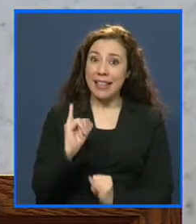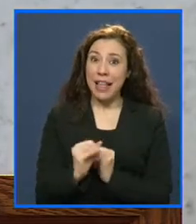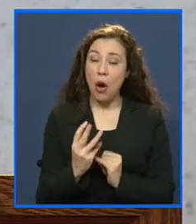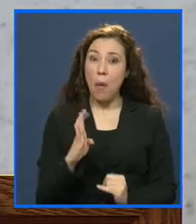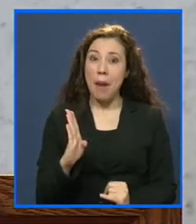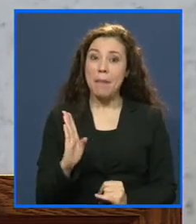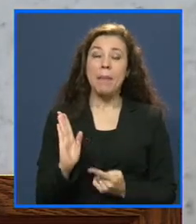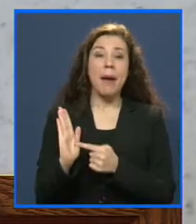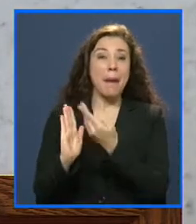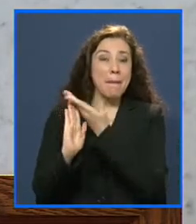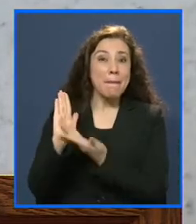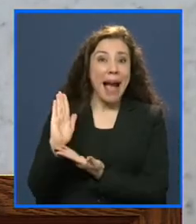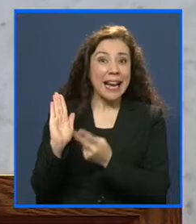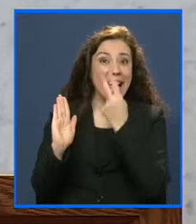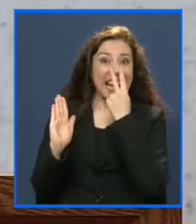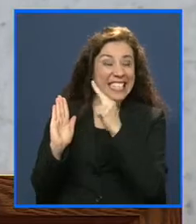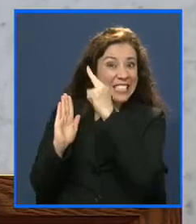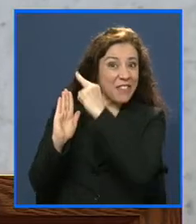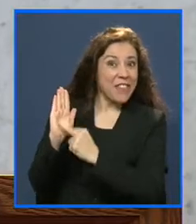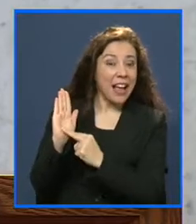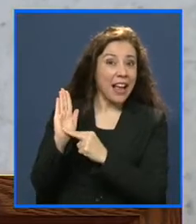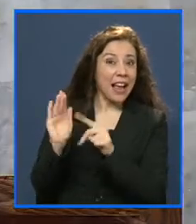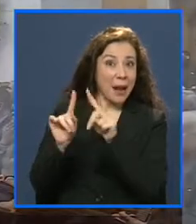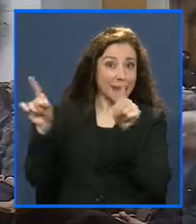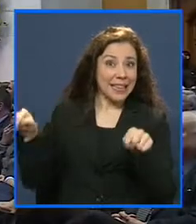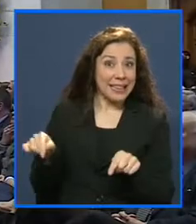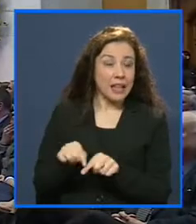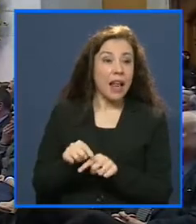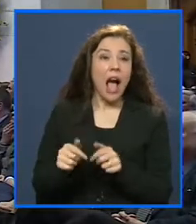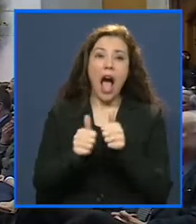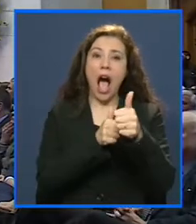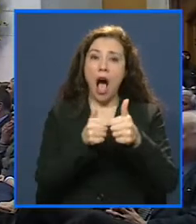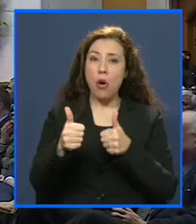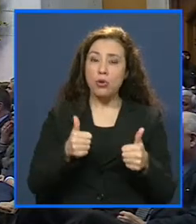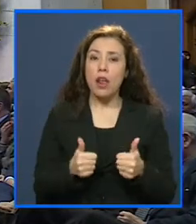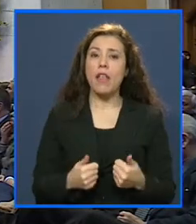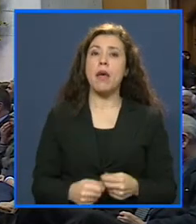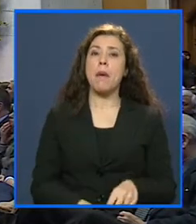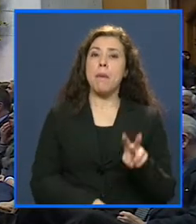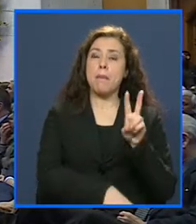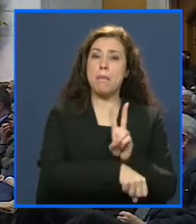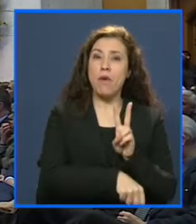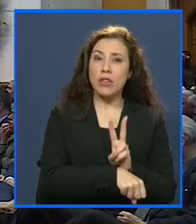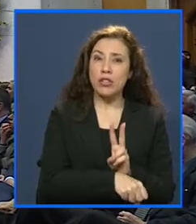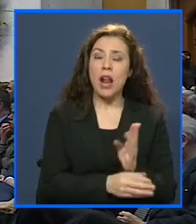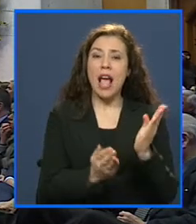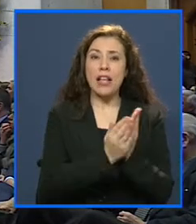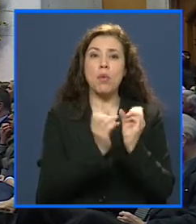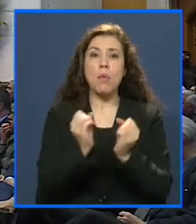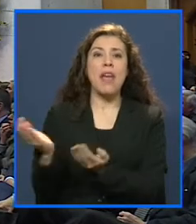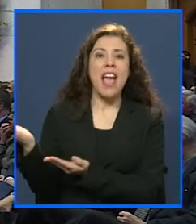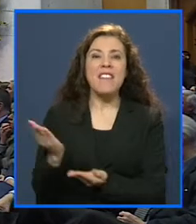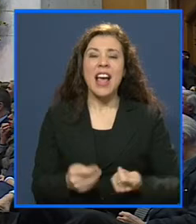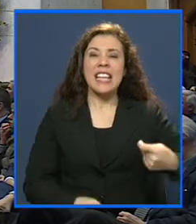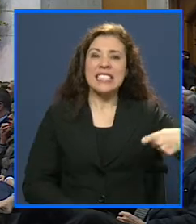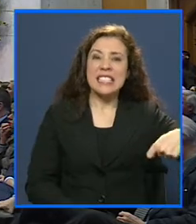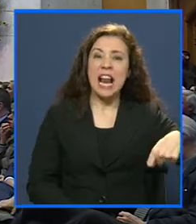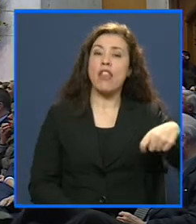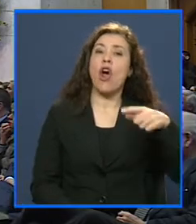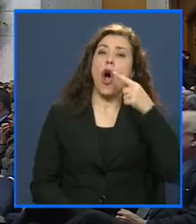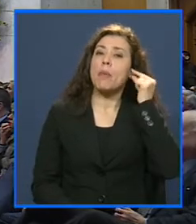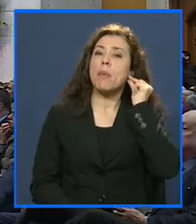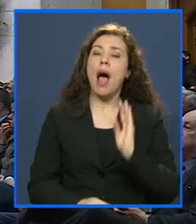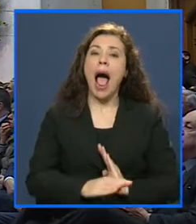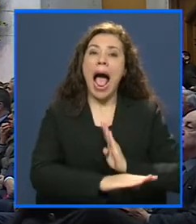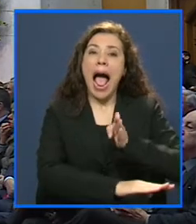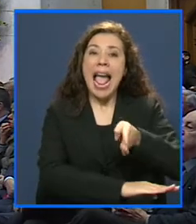formulario que están viendo en las pantallas para que autoridades profesores y estudiantes puedan invitar a senadoras y senadores a